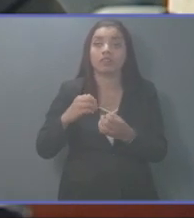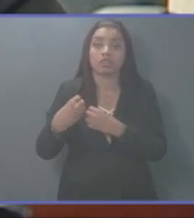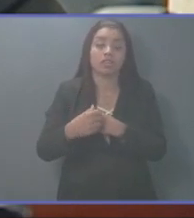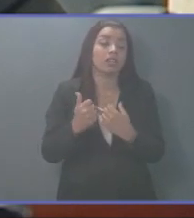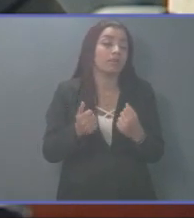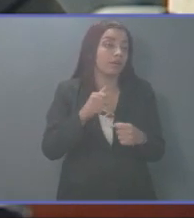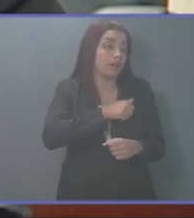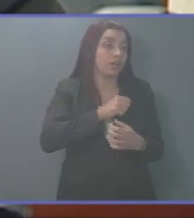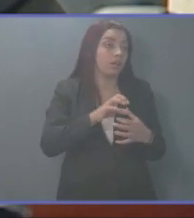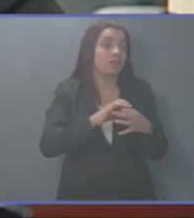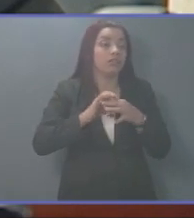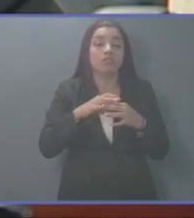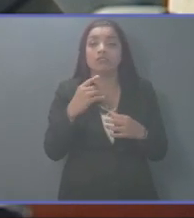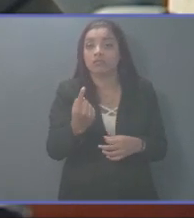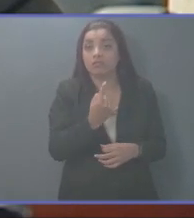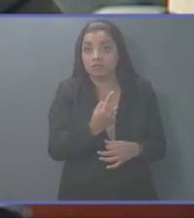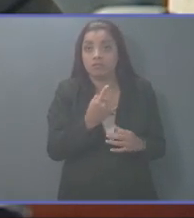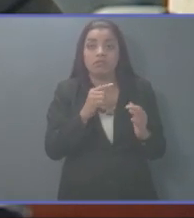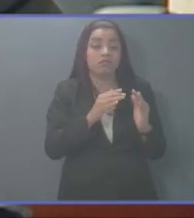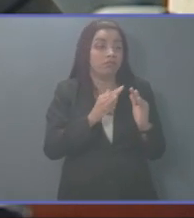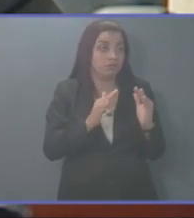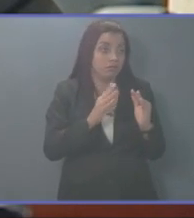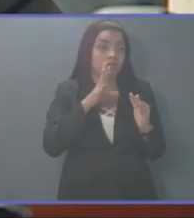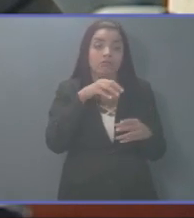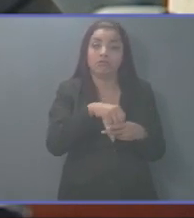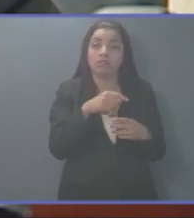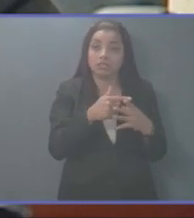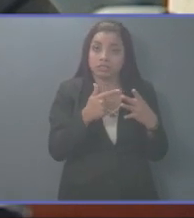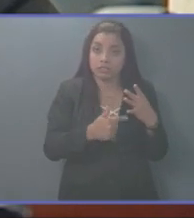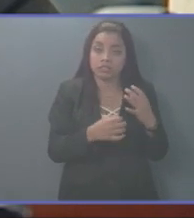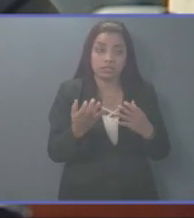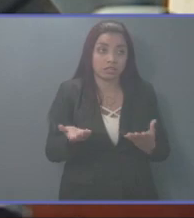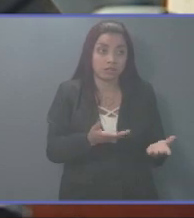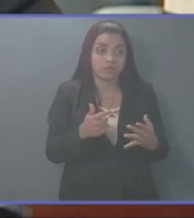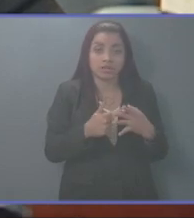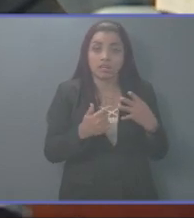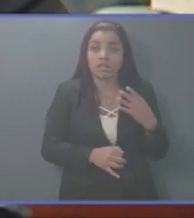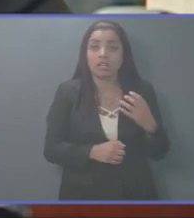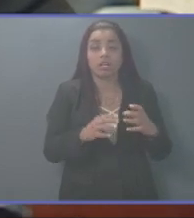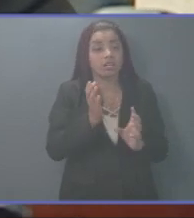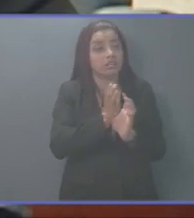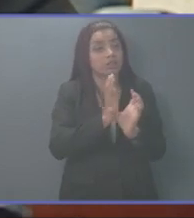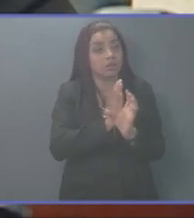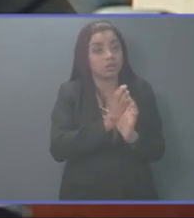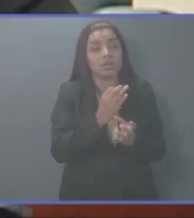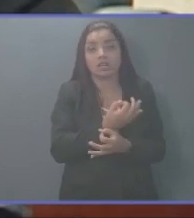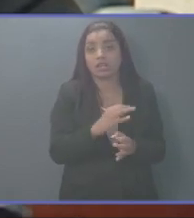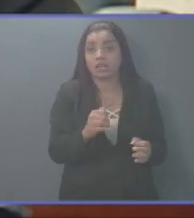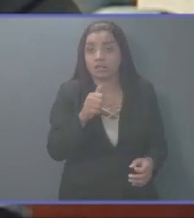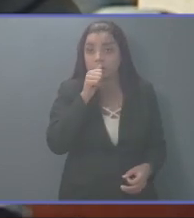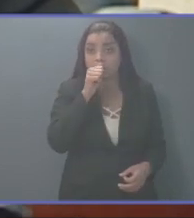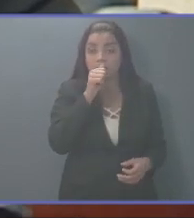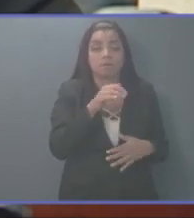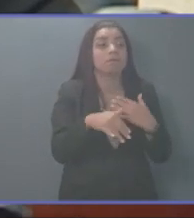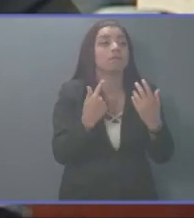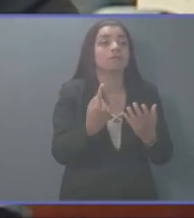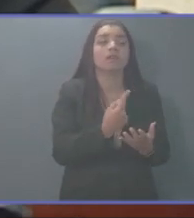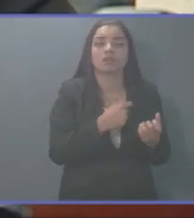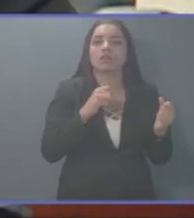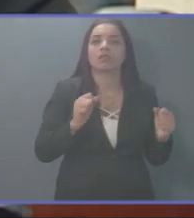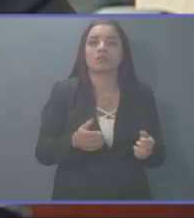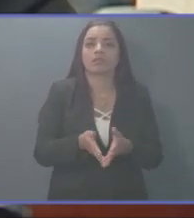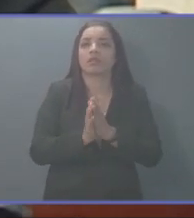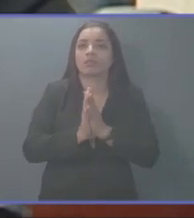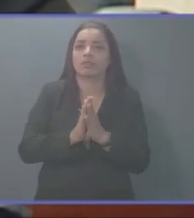la asistencia a las personas desplazadas internamente, que incluye servicios legales, psicológicos y sociales de carácter gratuito y confidencial. Las personas desplazadas podrán